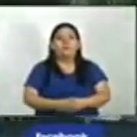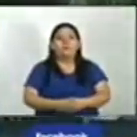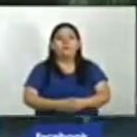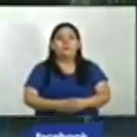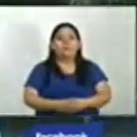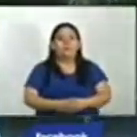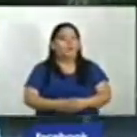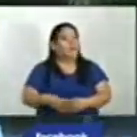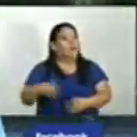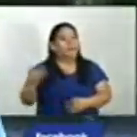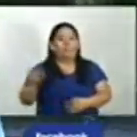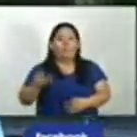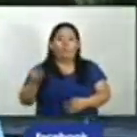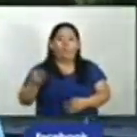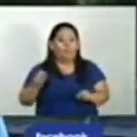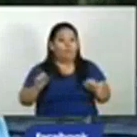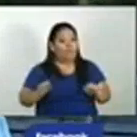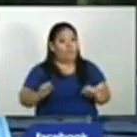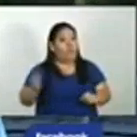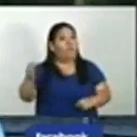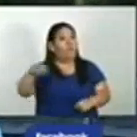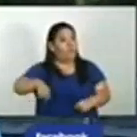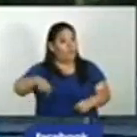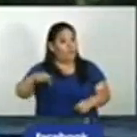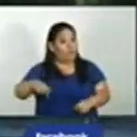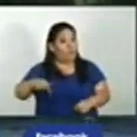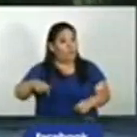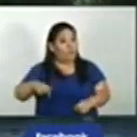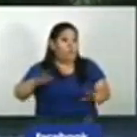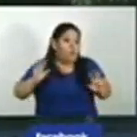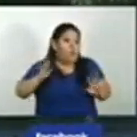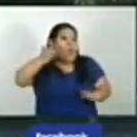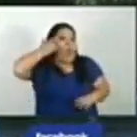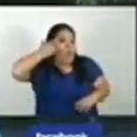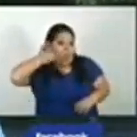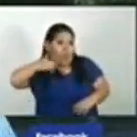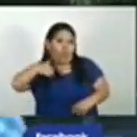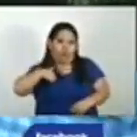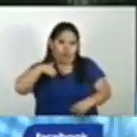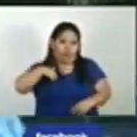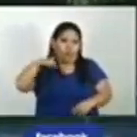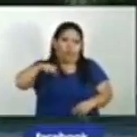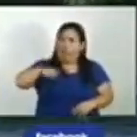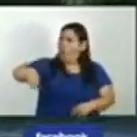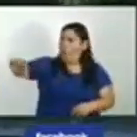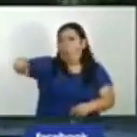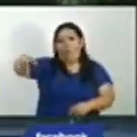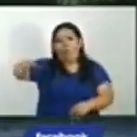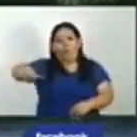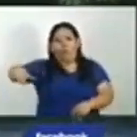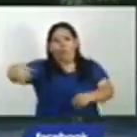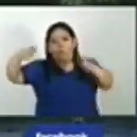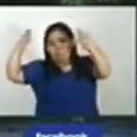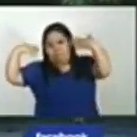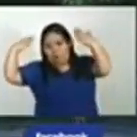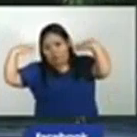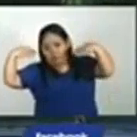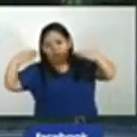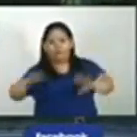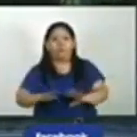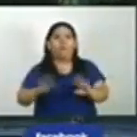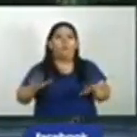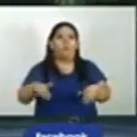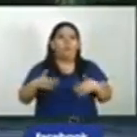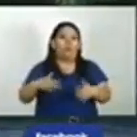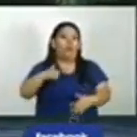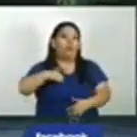Arreglen a la mayor brevedad, si es posible ahora. Bueno, yo, por ejemplo, hoy he tenido que irme a bañar a otra parte, porque